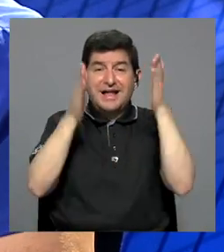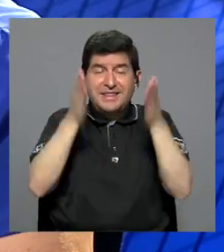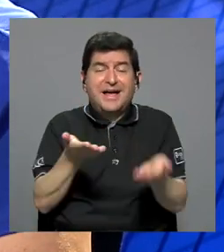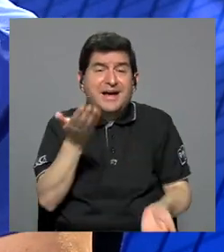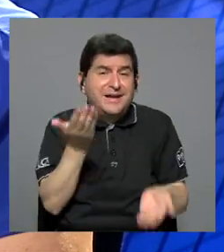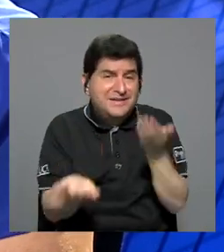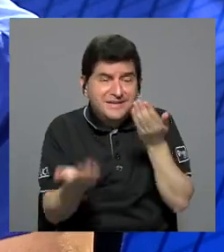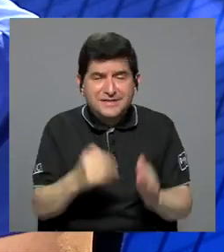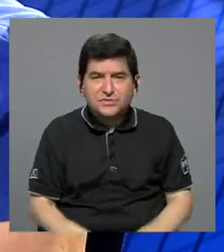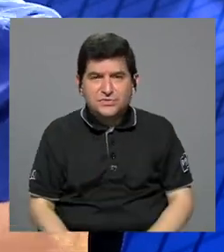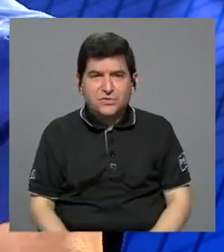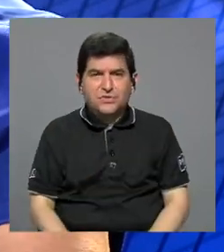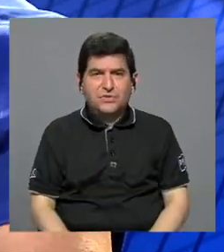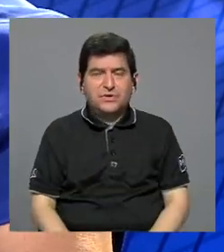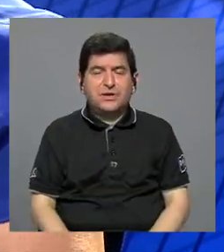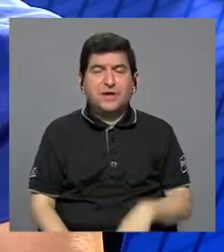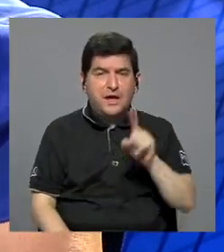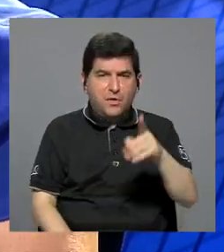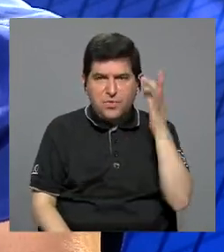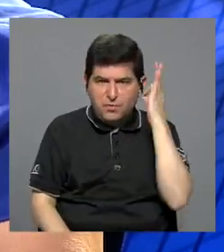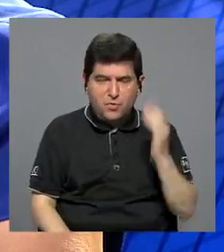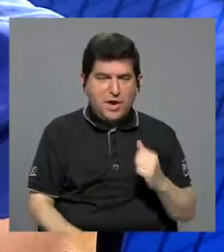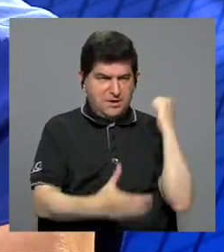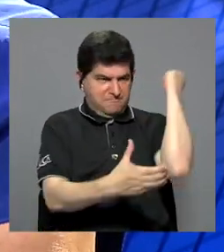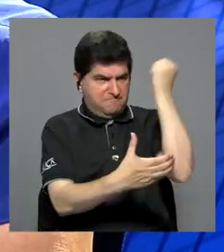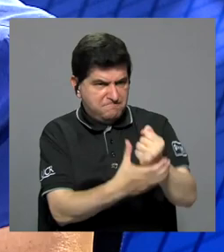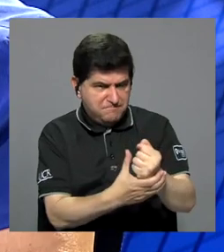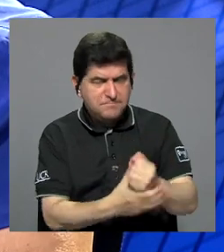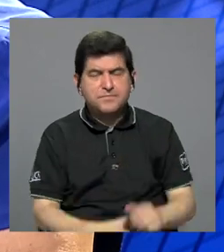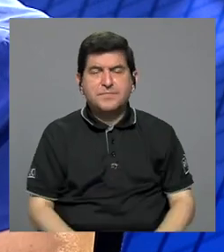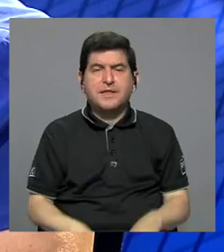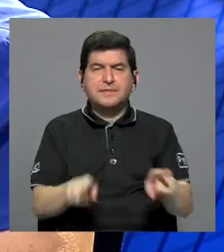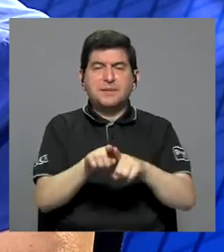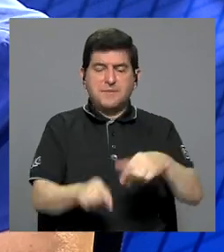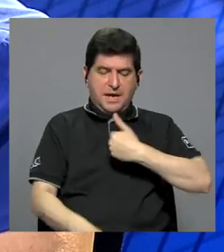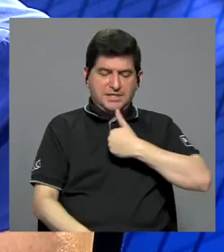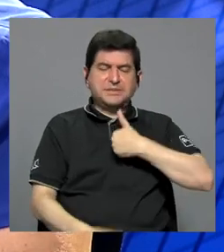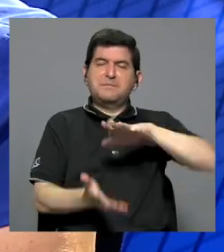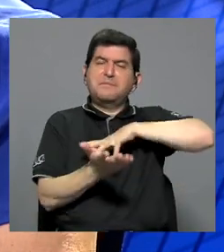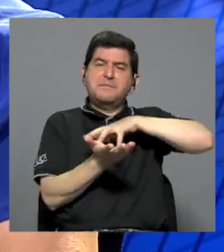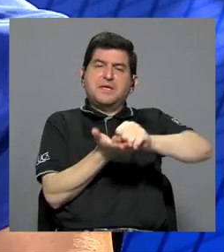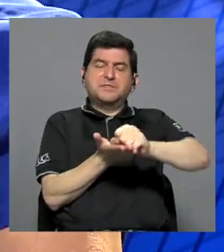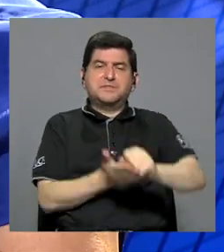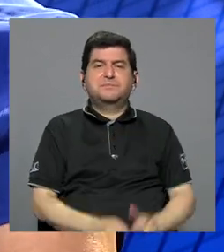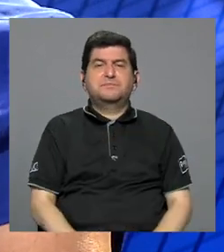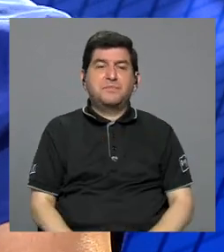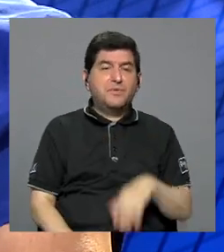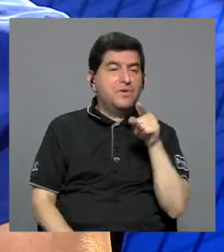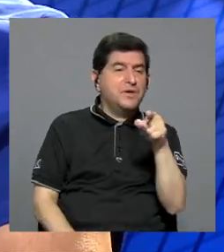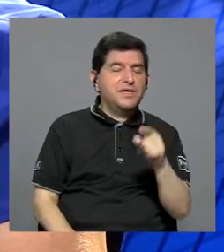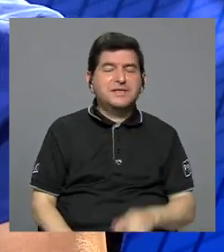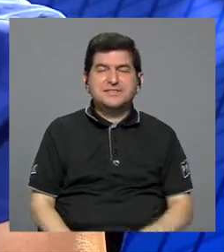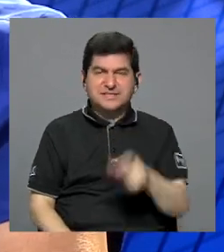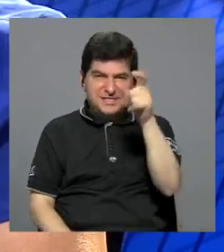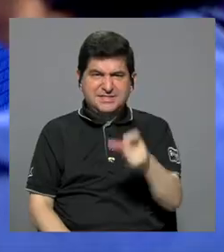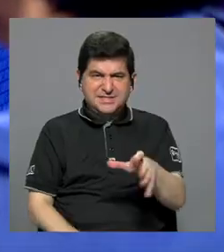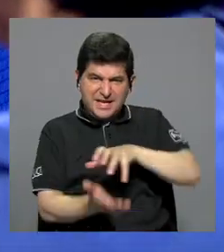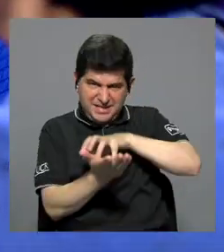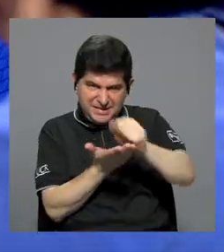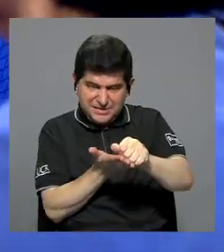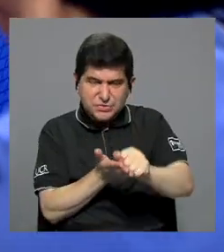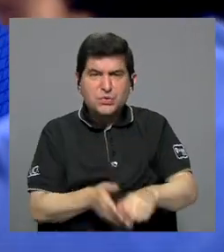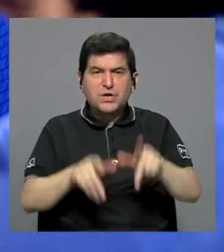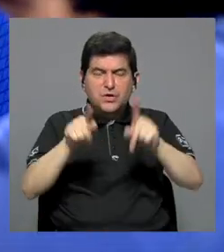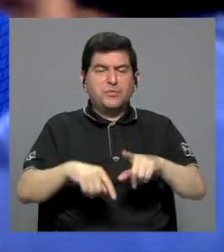agresor, posiblemente que termine un feminicidio, hay una autodestrucción. Y esa criatura que está ahí destruida y